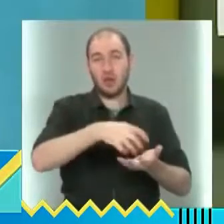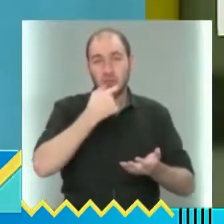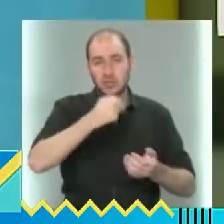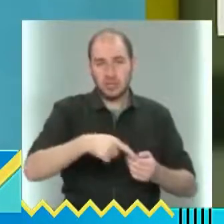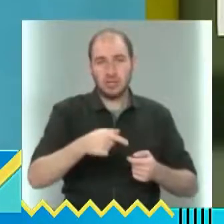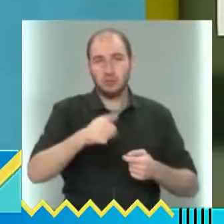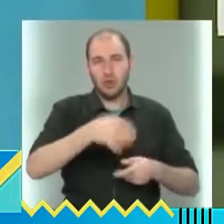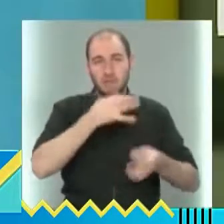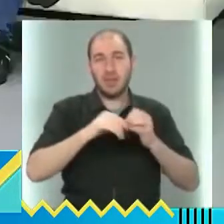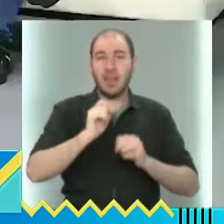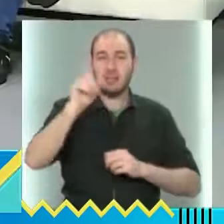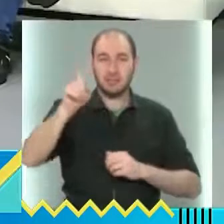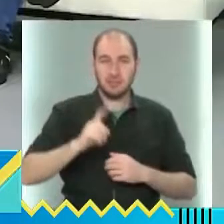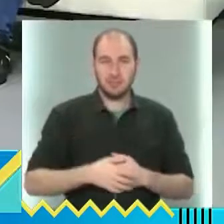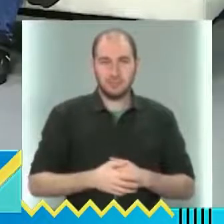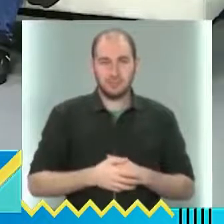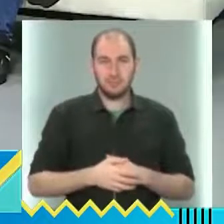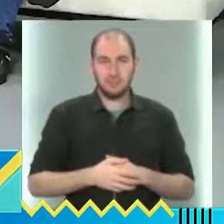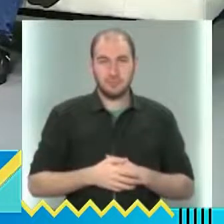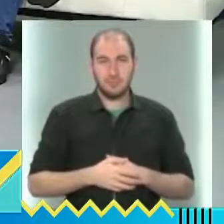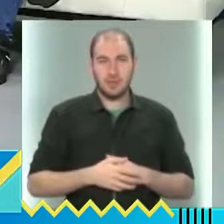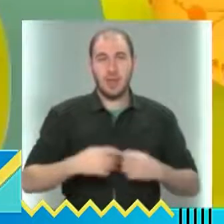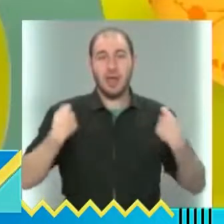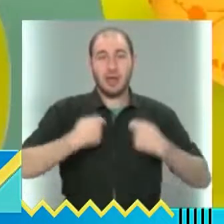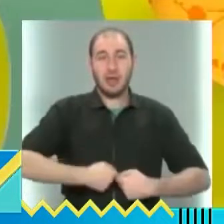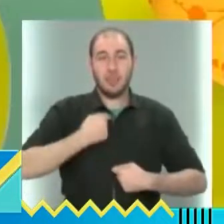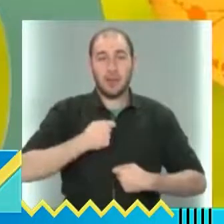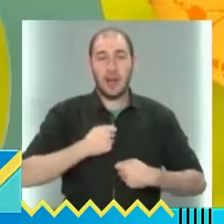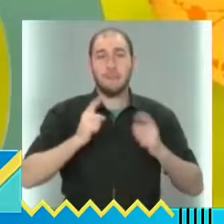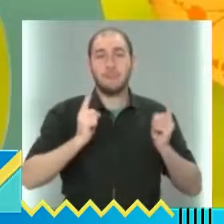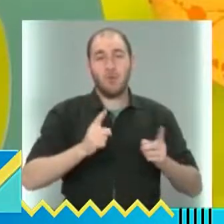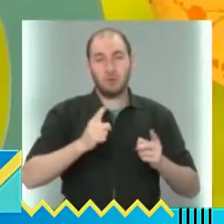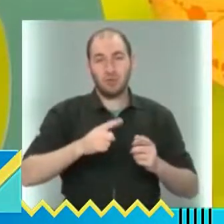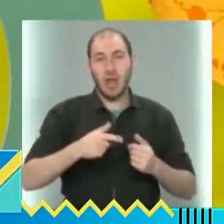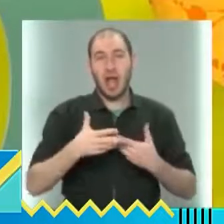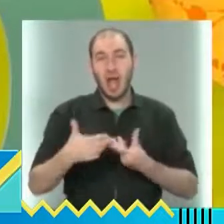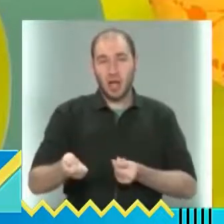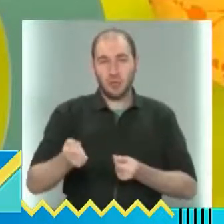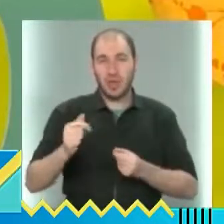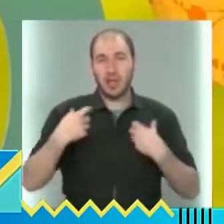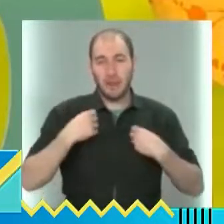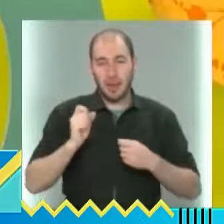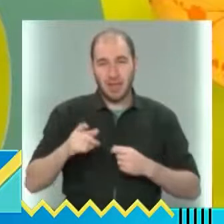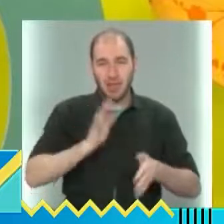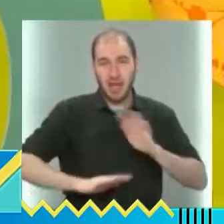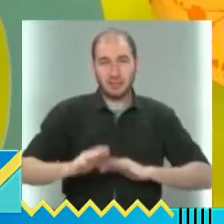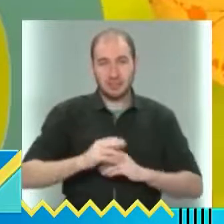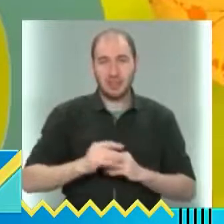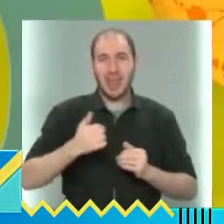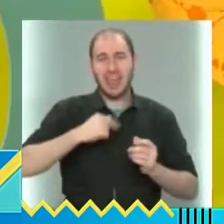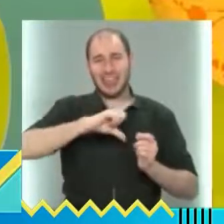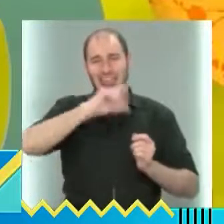Mendoza para que lo puedan vender allá. Las camperas, una profe los ayudó a que se pudieran hacer su campera, si no las